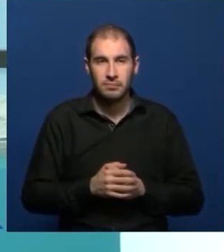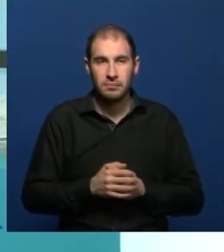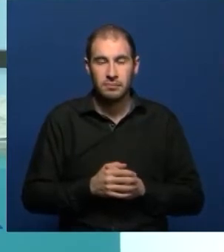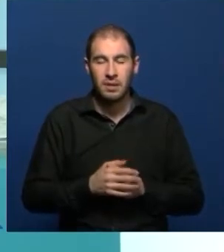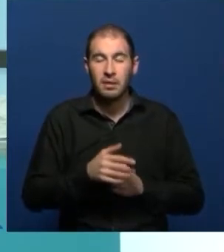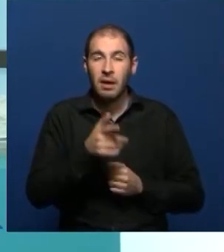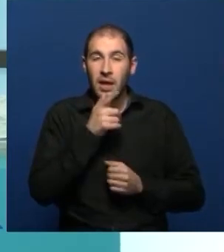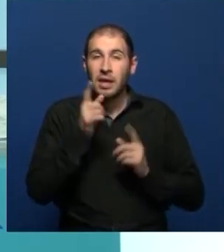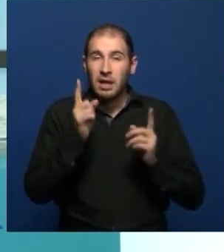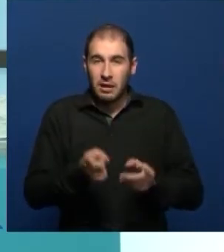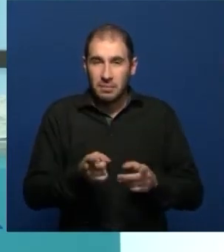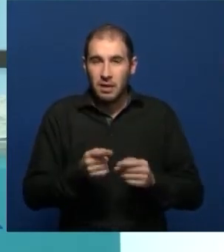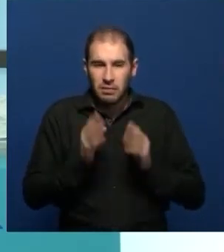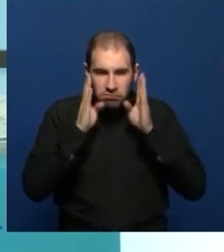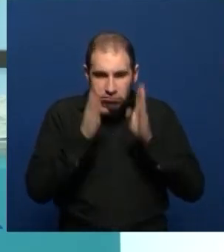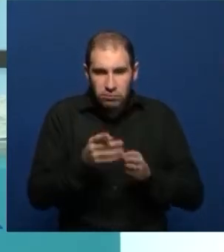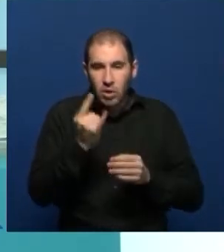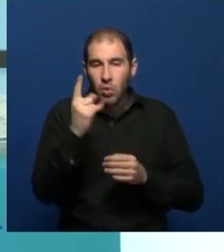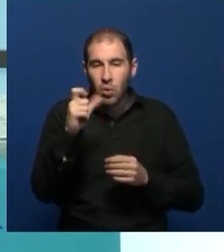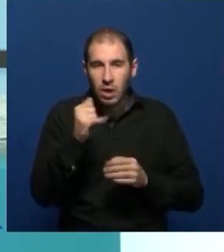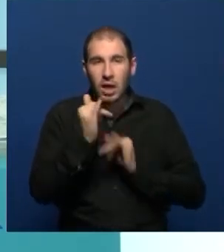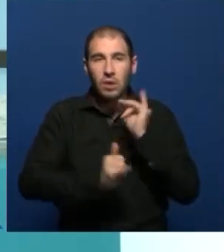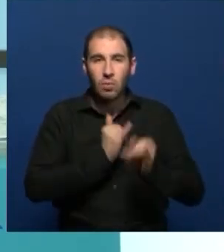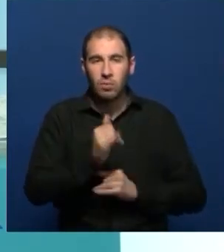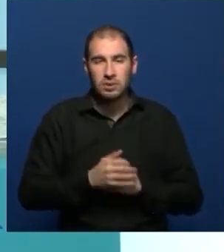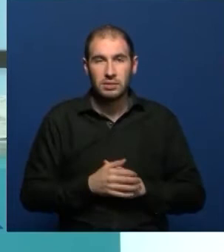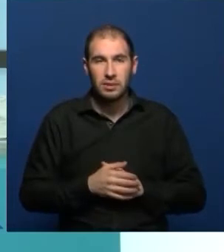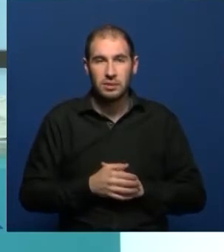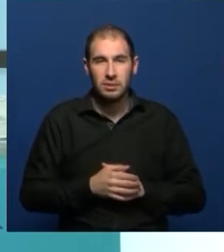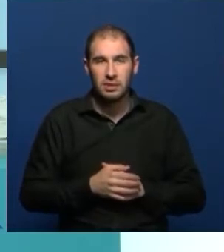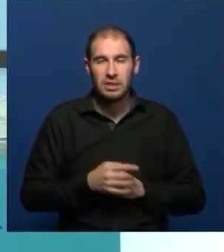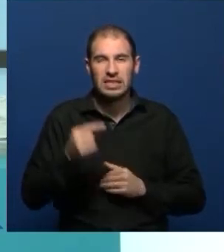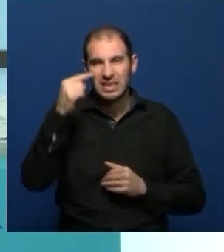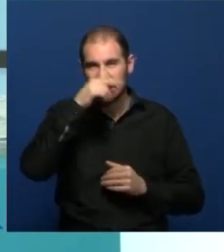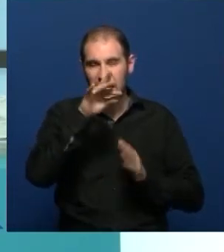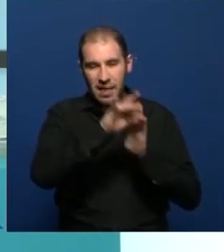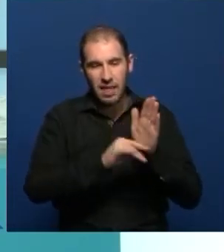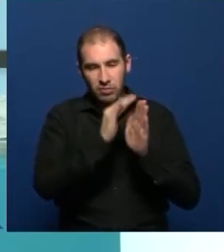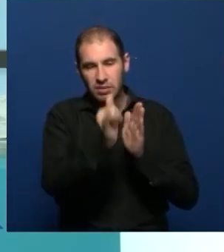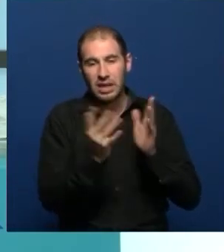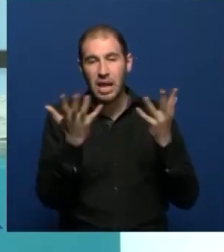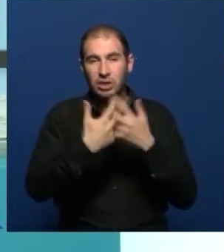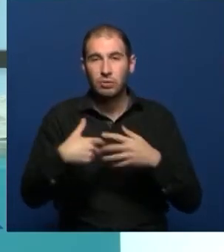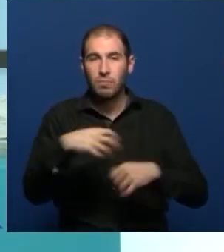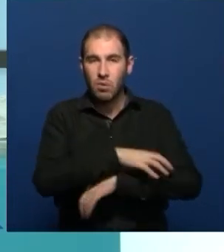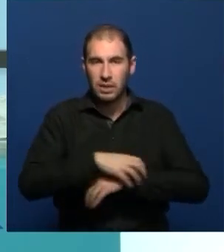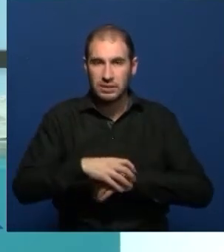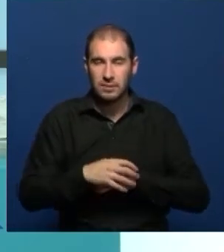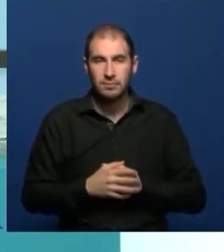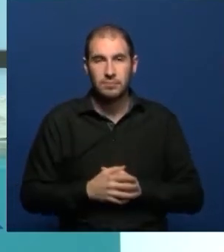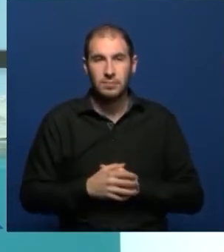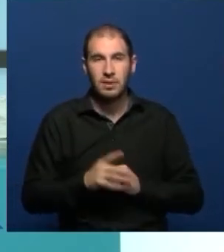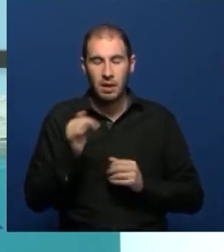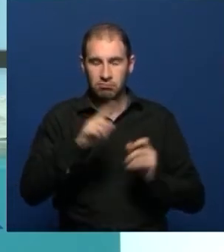creo que también tenemos que atacar algo que la UCA estaba planteando, 7 indicadores en relación a la pobreza, ¿no? Y ahí es donde